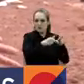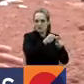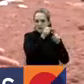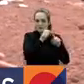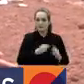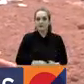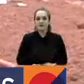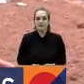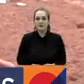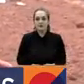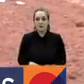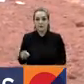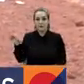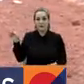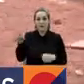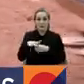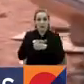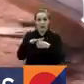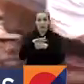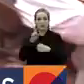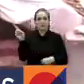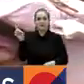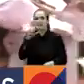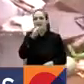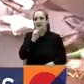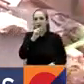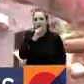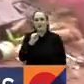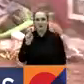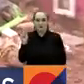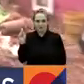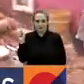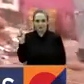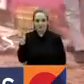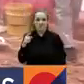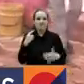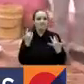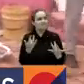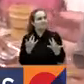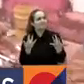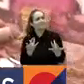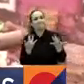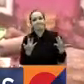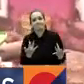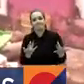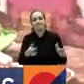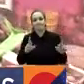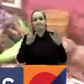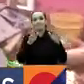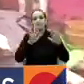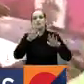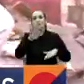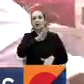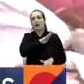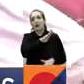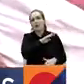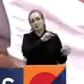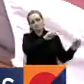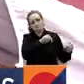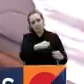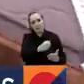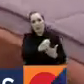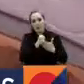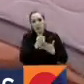Este es un costado del barrio San José, aquí estas personas están esperando para que los funcionarios de la administración municipal evacúen todos